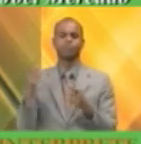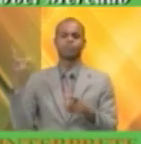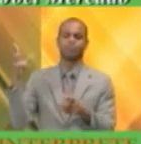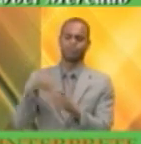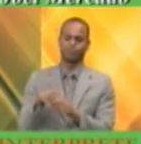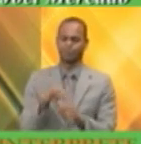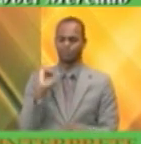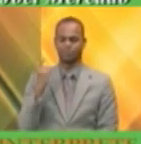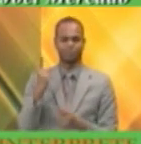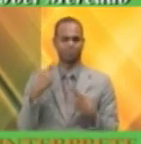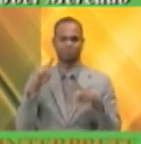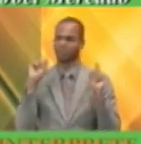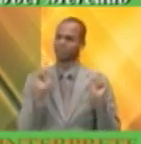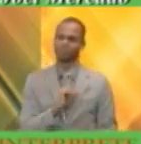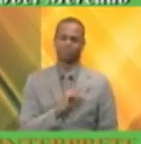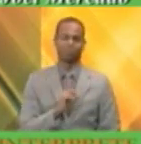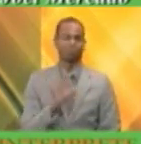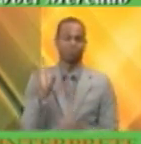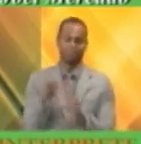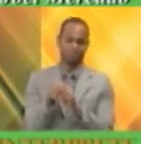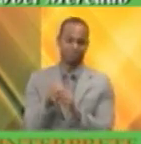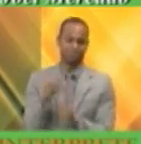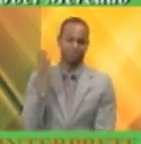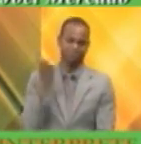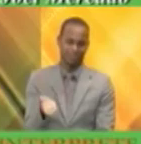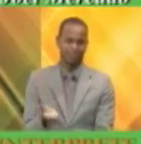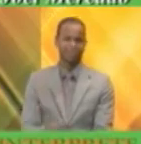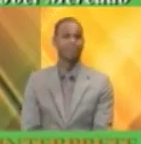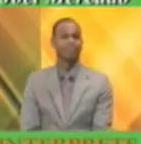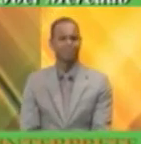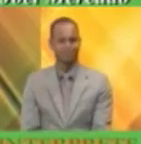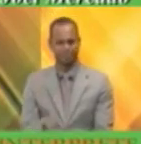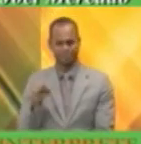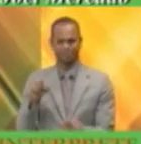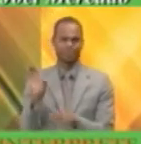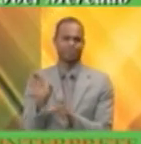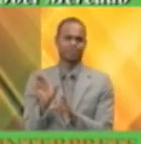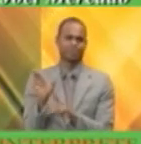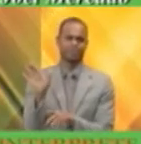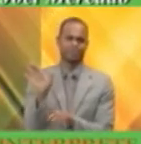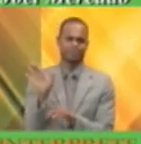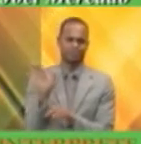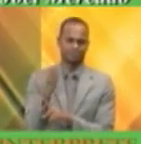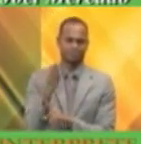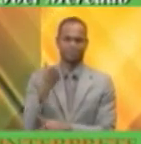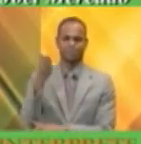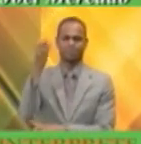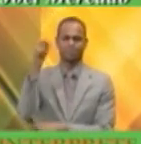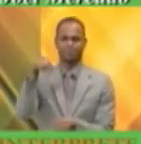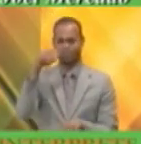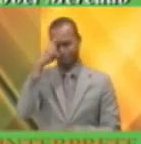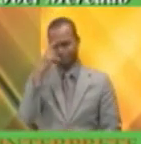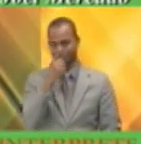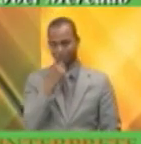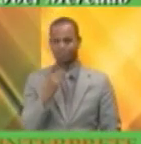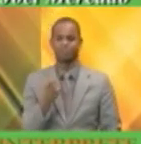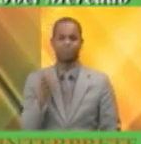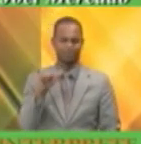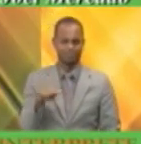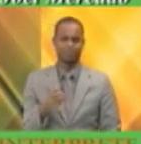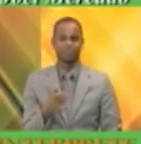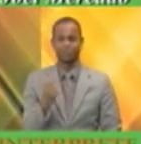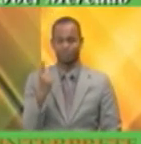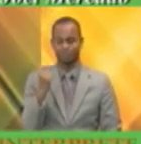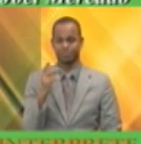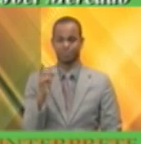la primera. Es la primera. Estar presente, aquí estamos, subimos la bandera, aquí está la República Dominicana. Allí con nuestra bandera. Y claro,